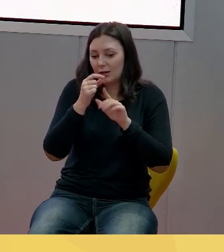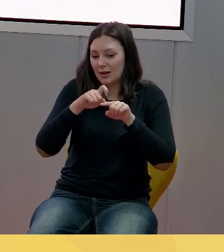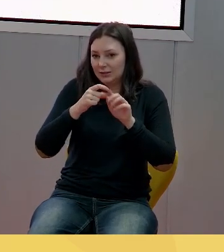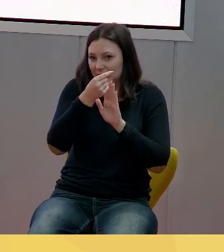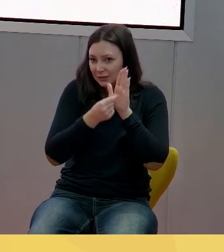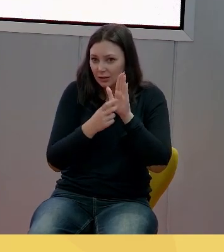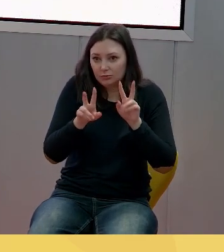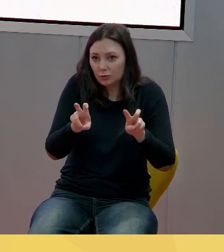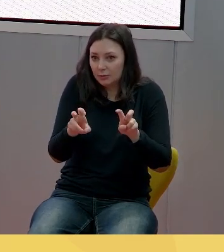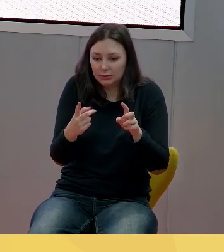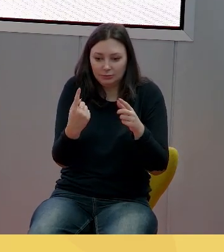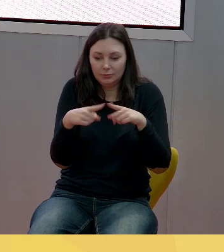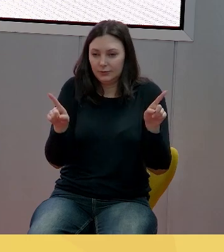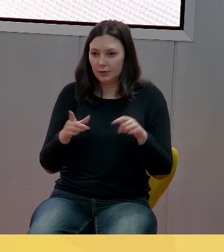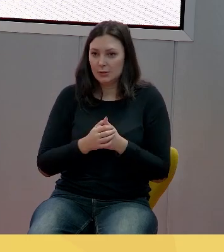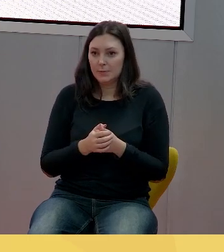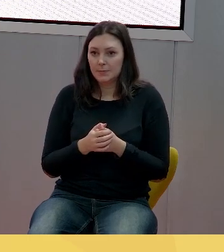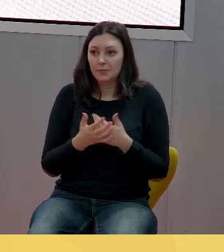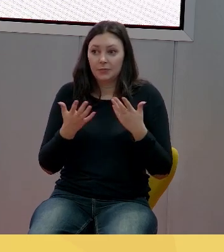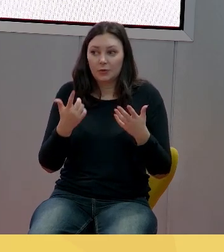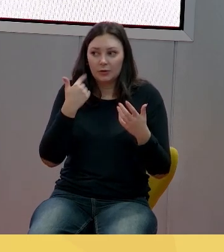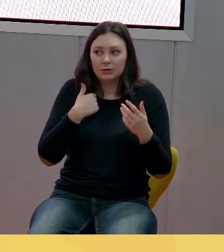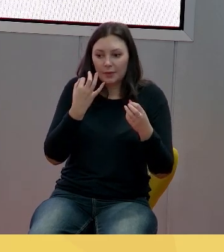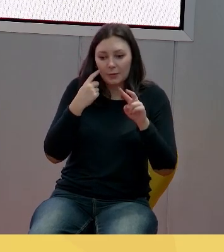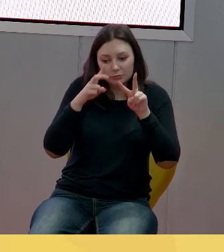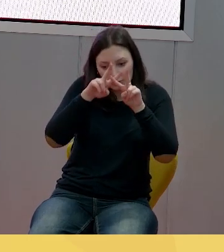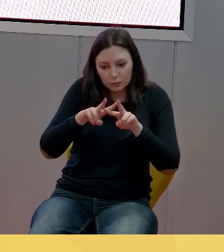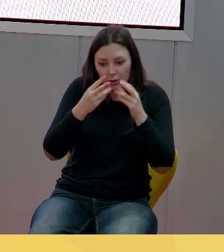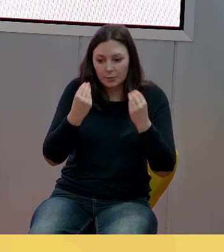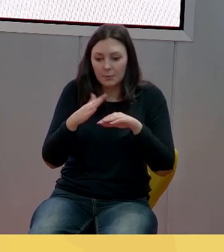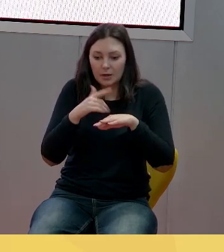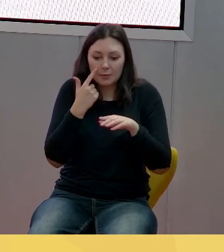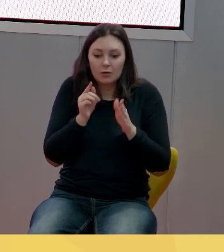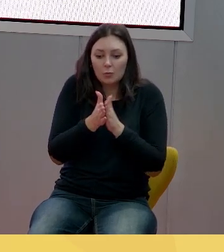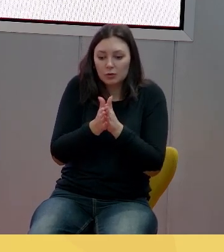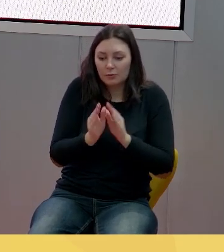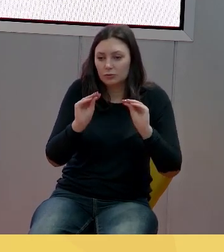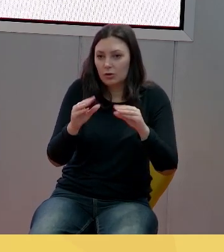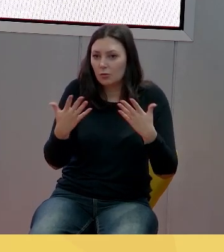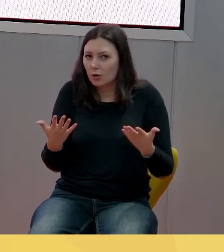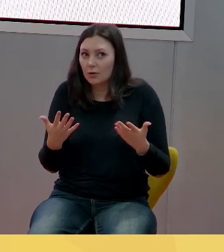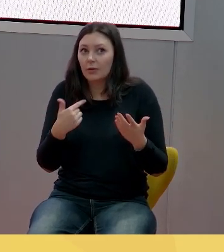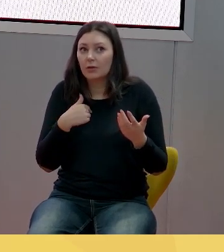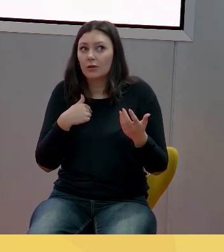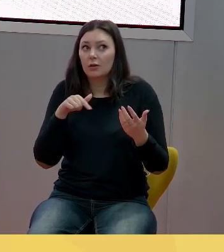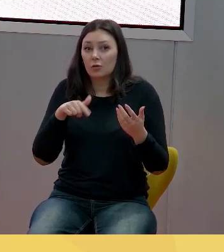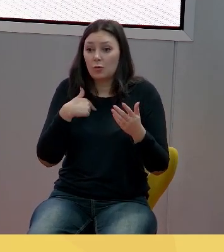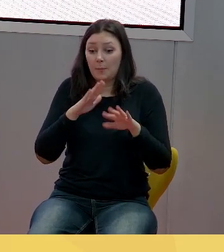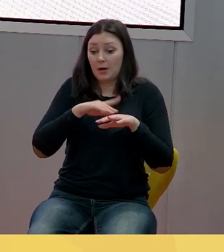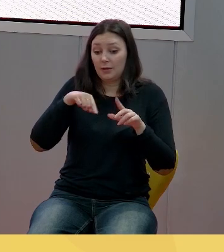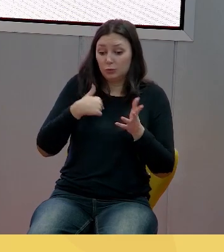estudiar estas pacientes para ver qué las motiva, qué tipo de epidemiología tienen y realmente qué tratamiento les conviene,